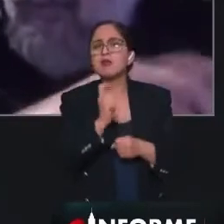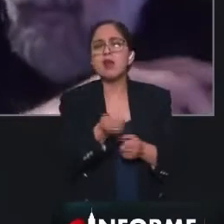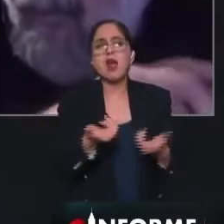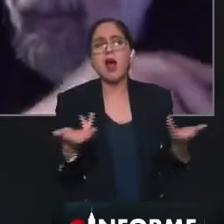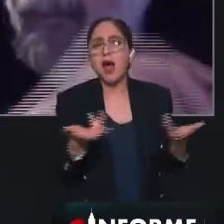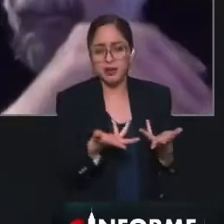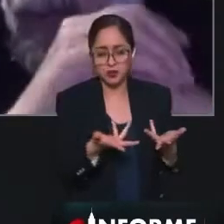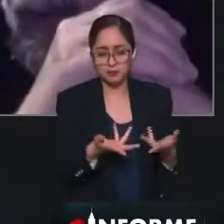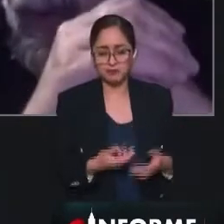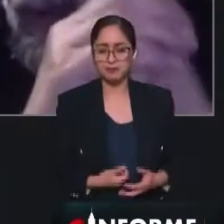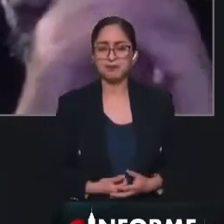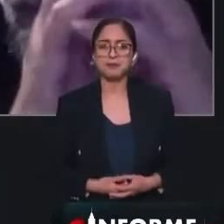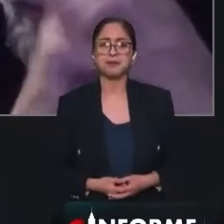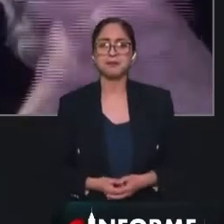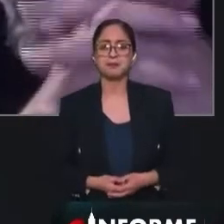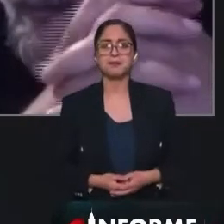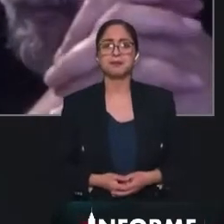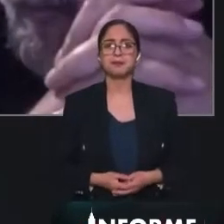Bueno,